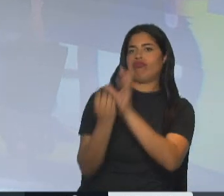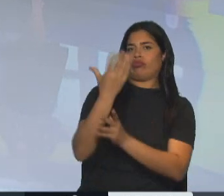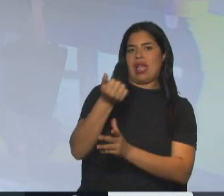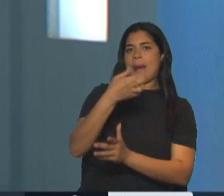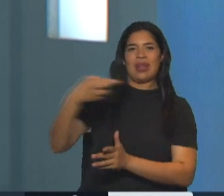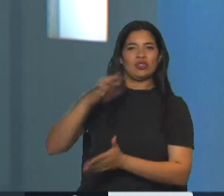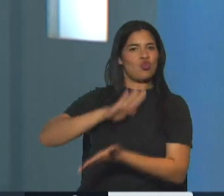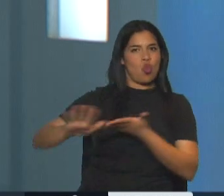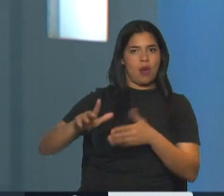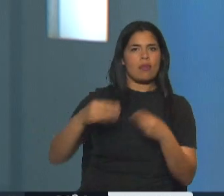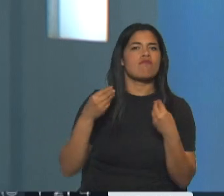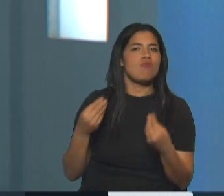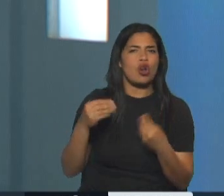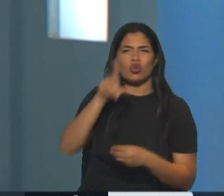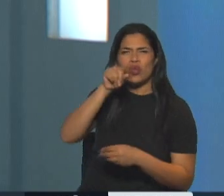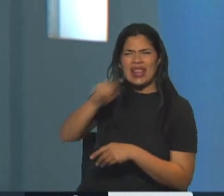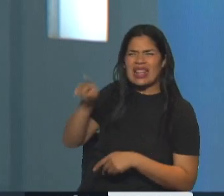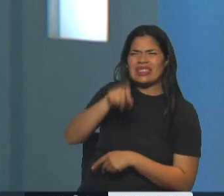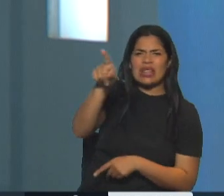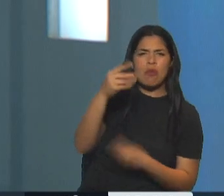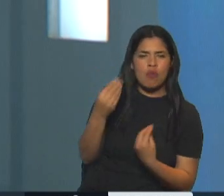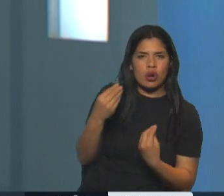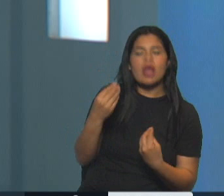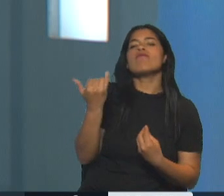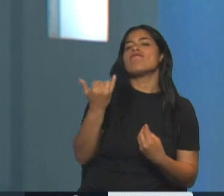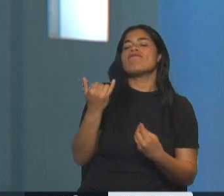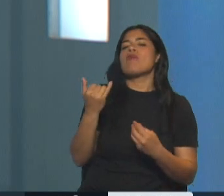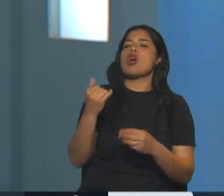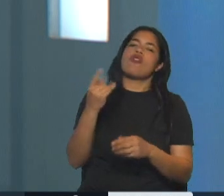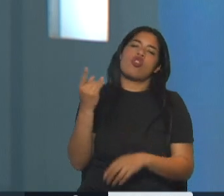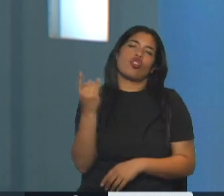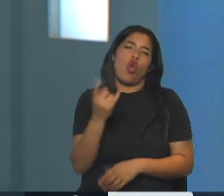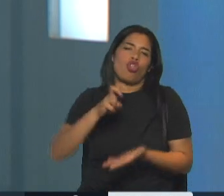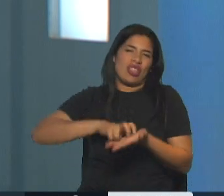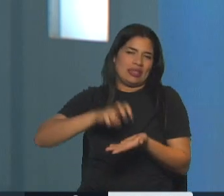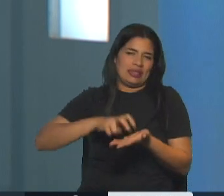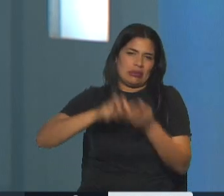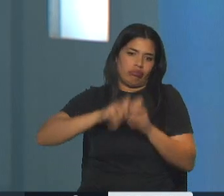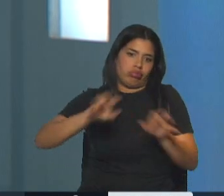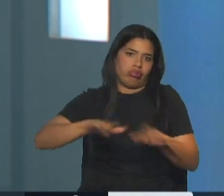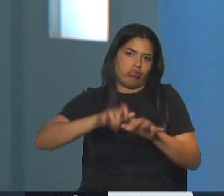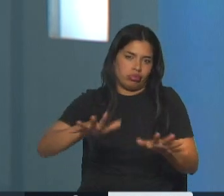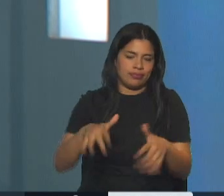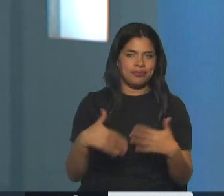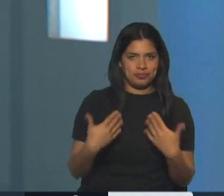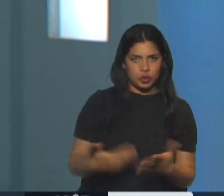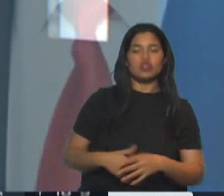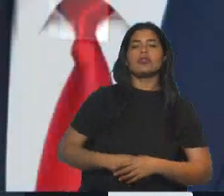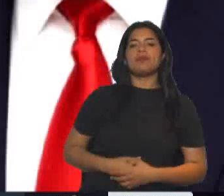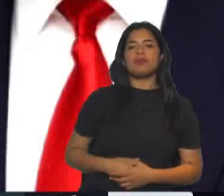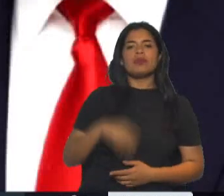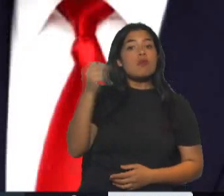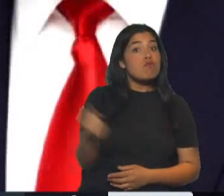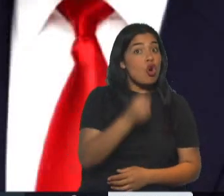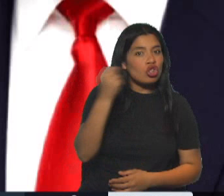escribía noticias falsas en las denuncias de fraude. Por eso es que traemos este tema. ¿Por qué importa, digamos, que Trump le dé este apoyo